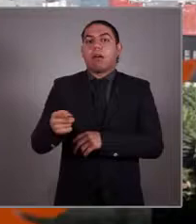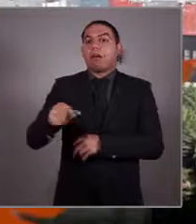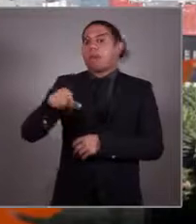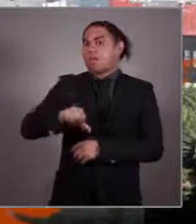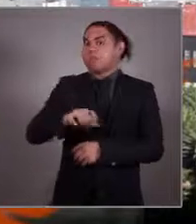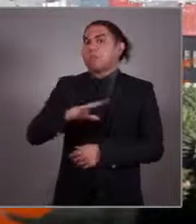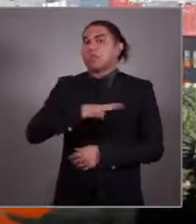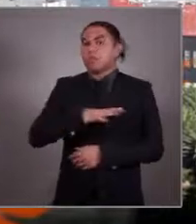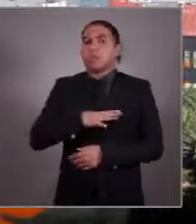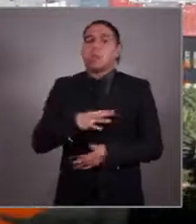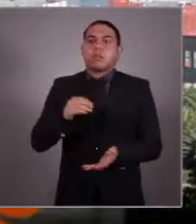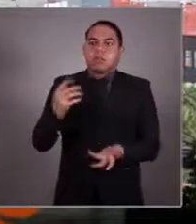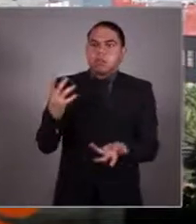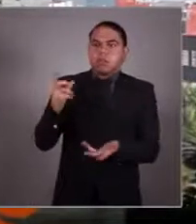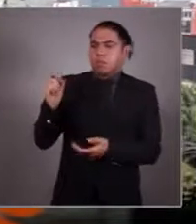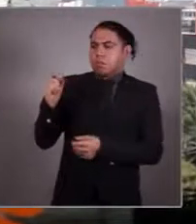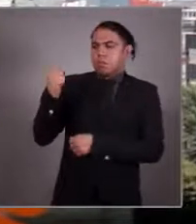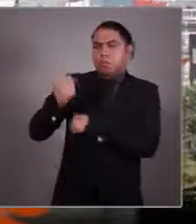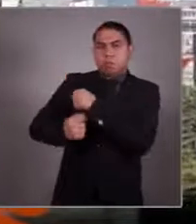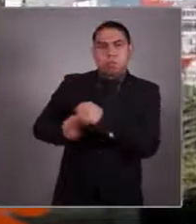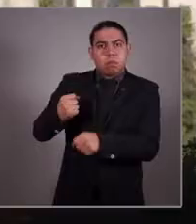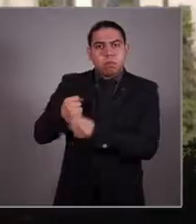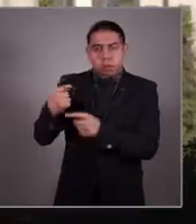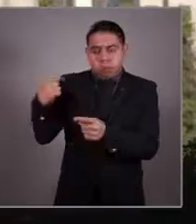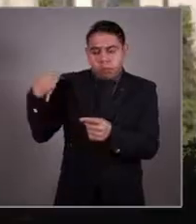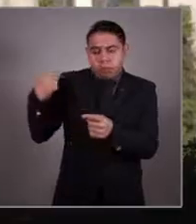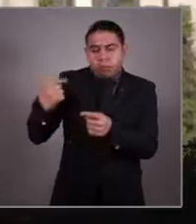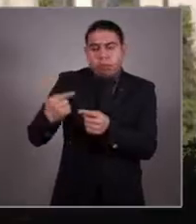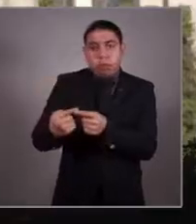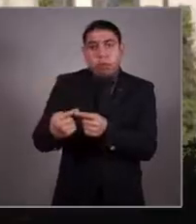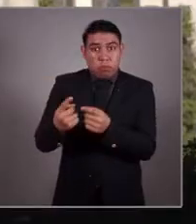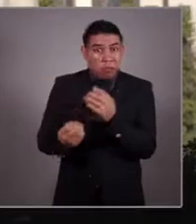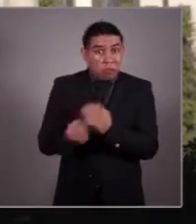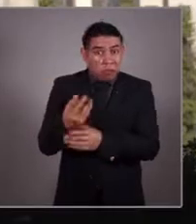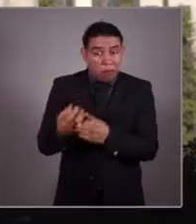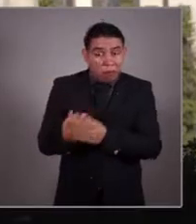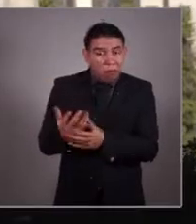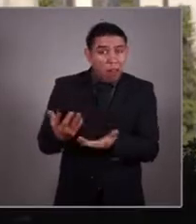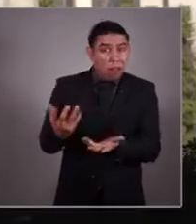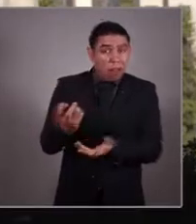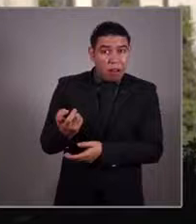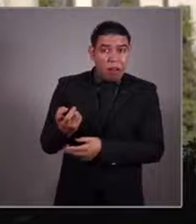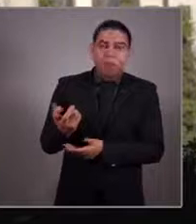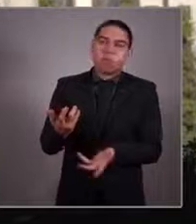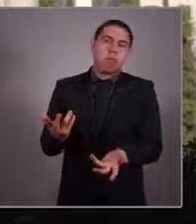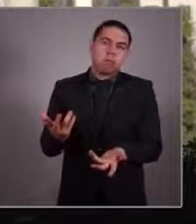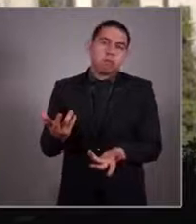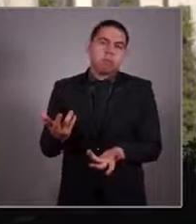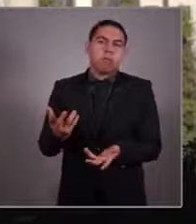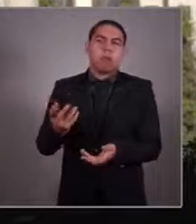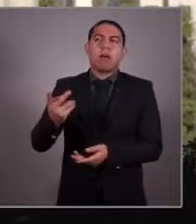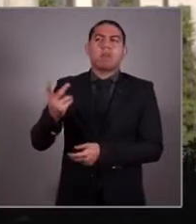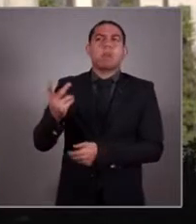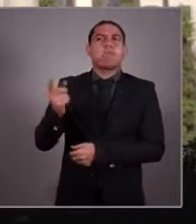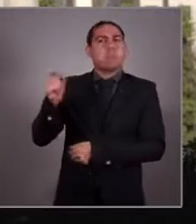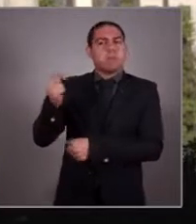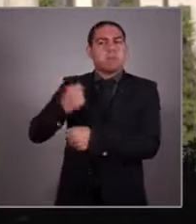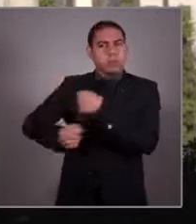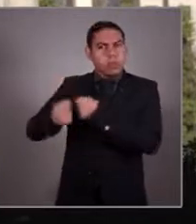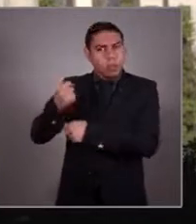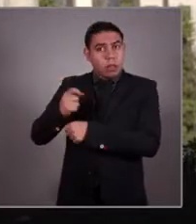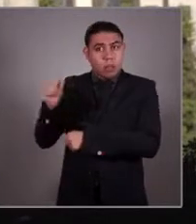aquí en los últimos 20 años. No es una novedad. Hace 20